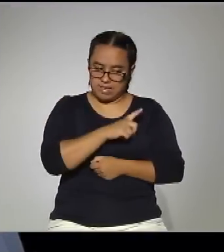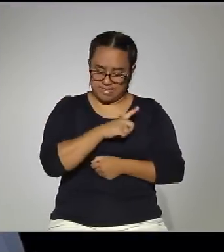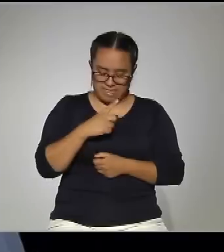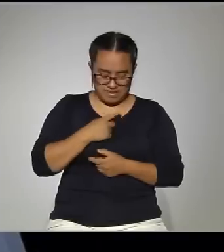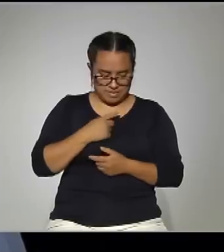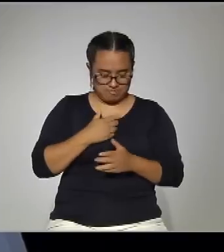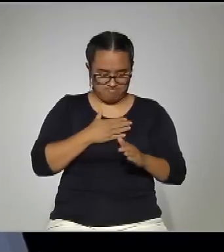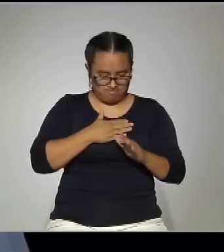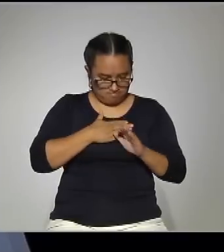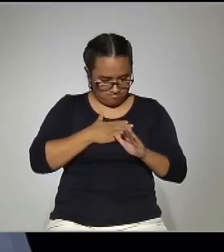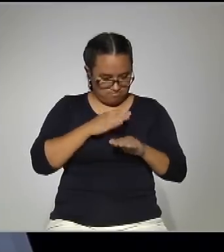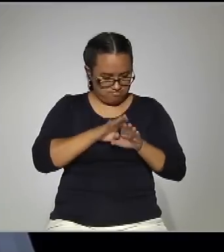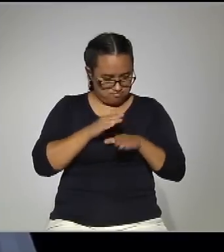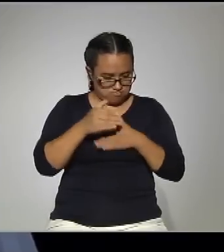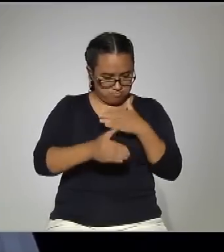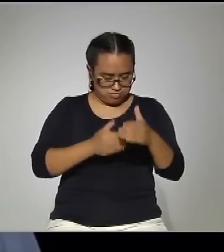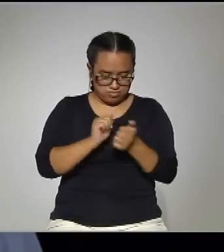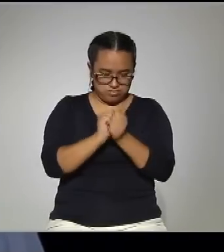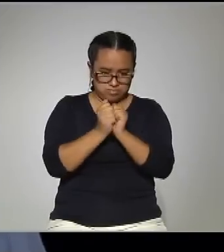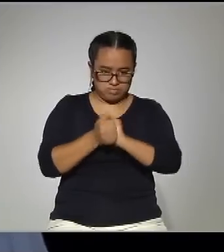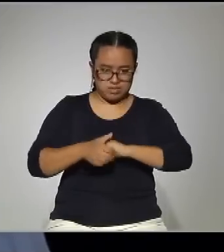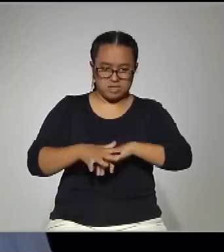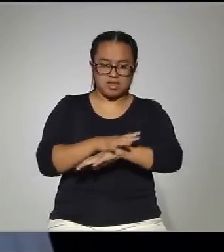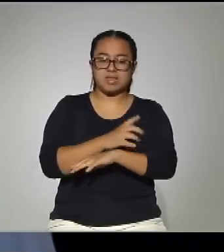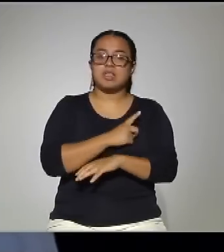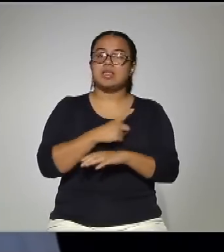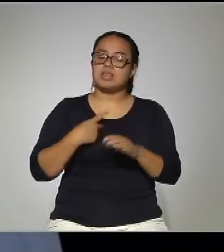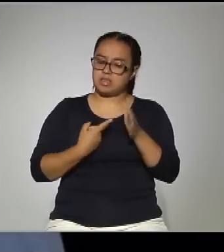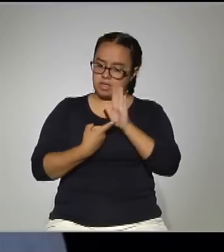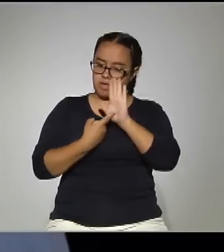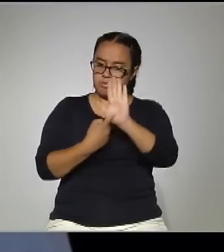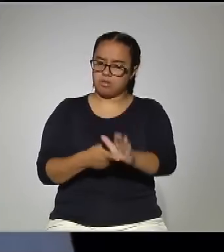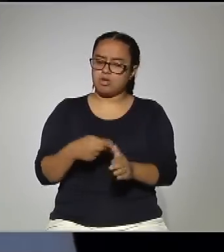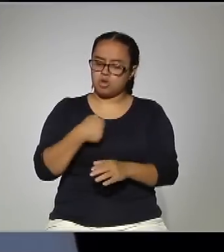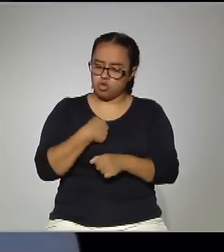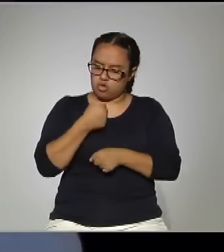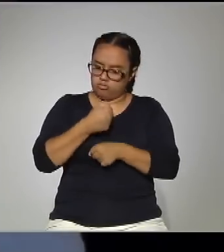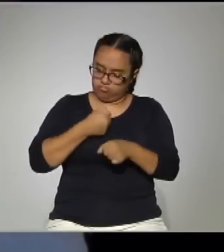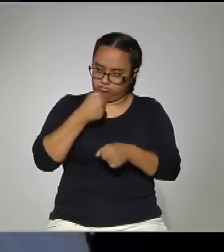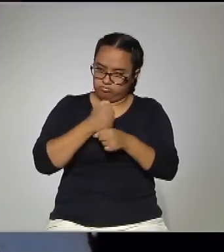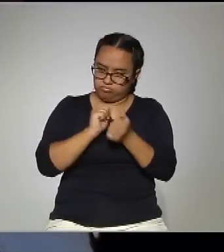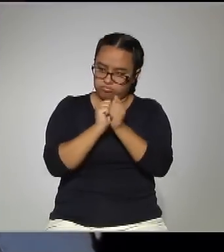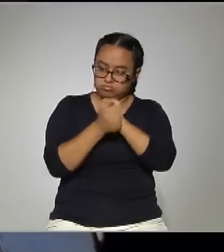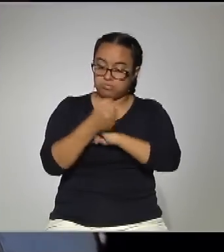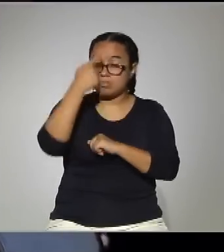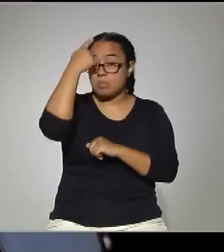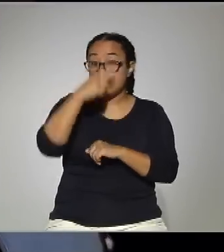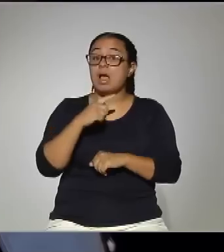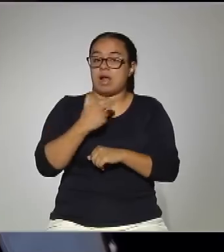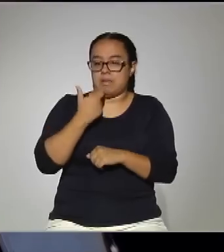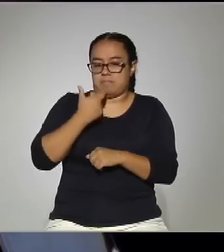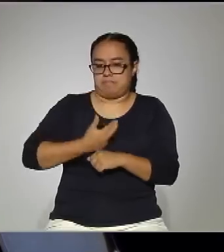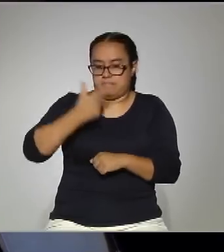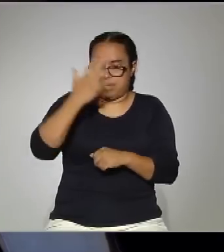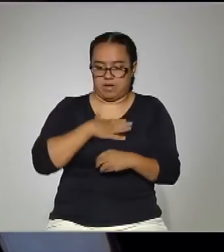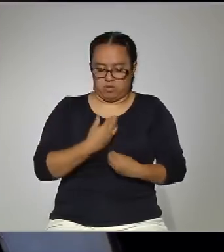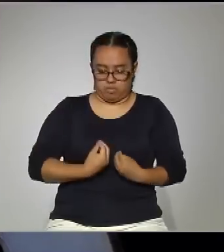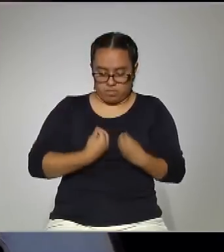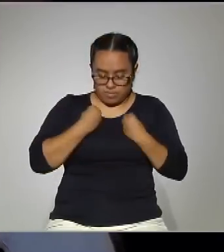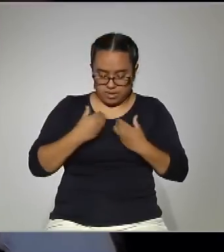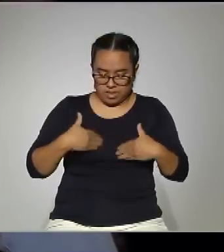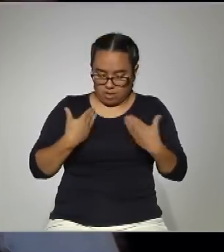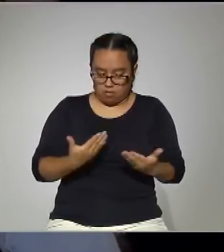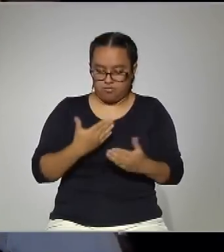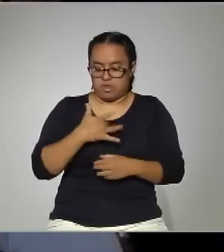implica dedicarse al proceso de cambio y demostrar que se está trabajando activamente para mejorar y reconstruir la